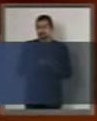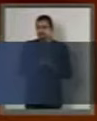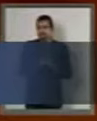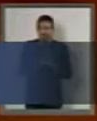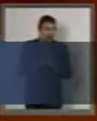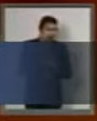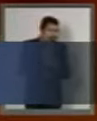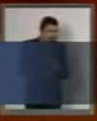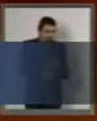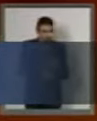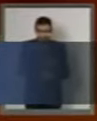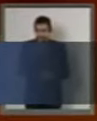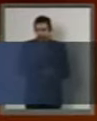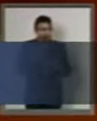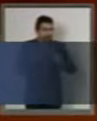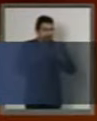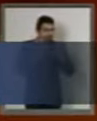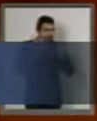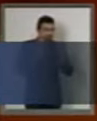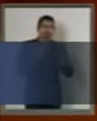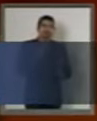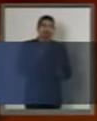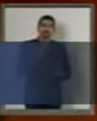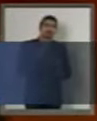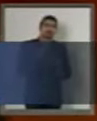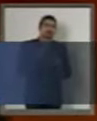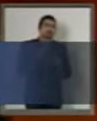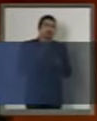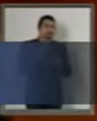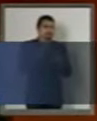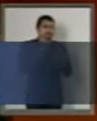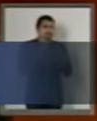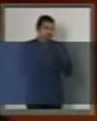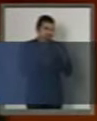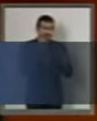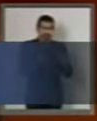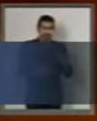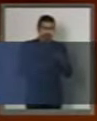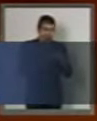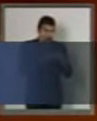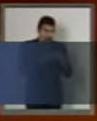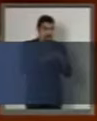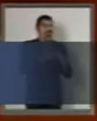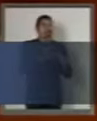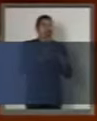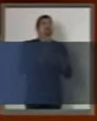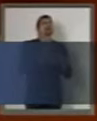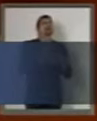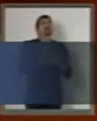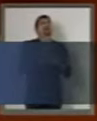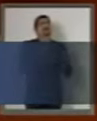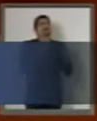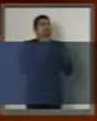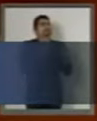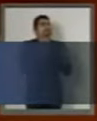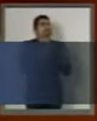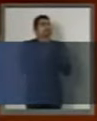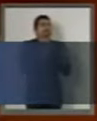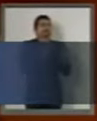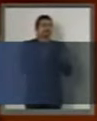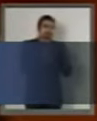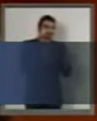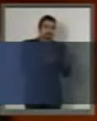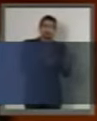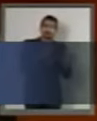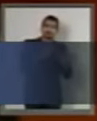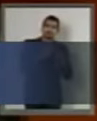nuestro planteamiento. Los 10 mejores perfiles, de entre ellos se hace una insaculación para sacar una terna.